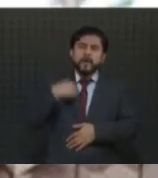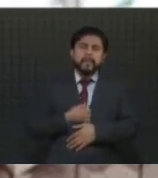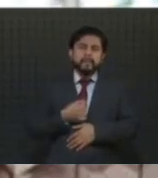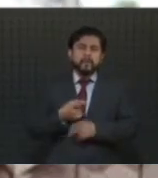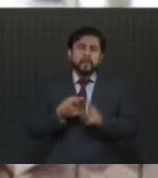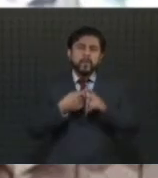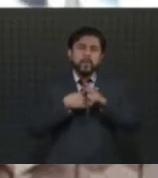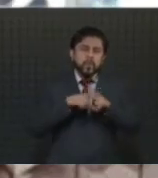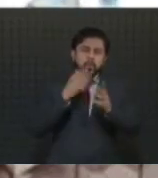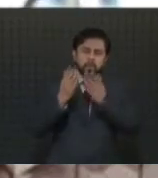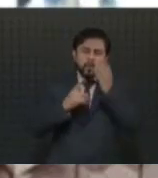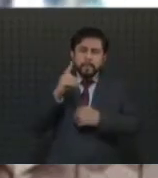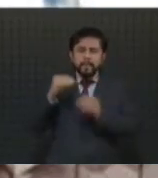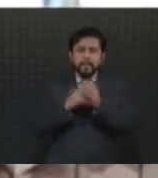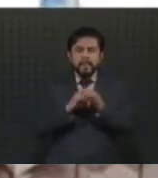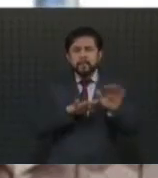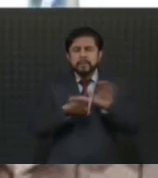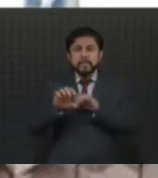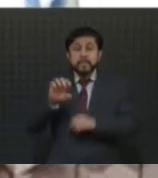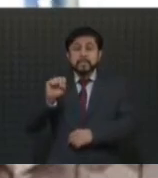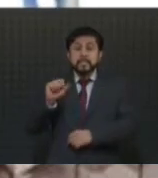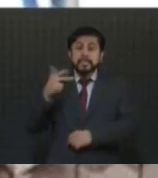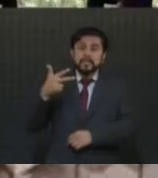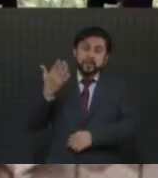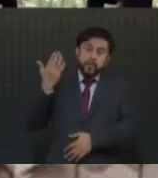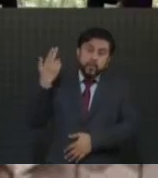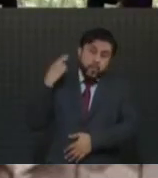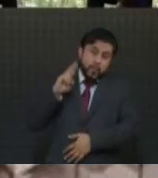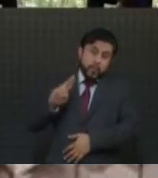en 1978,